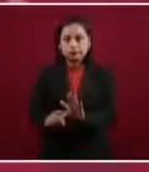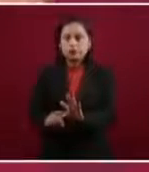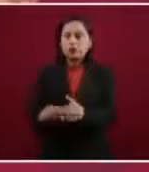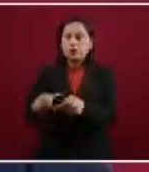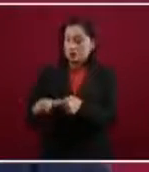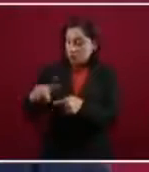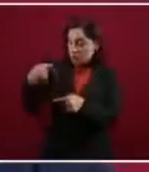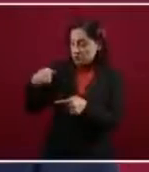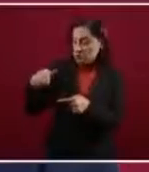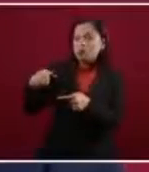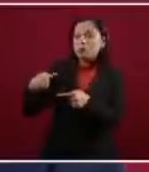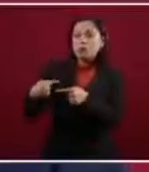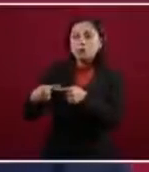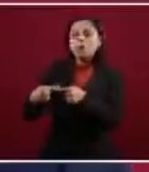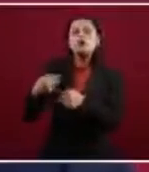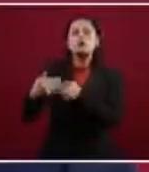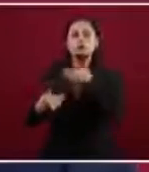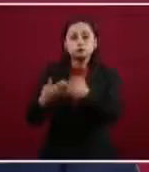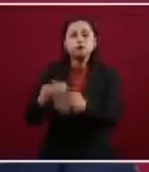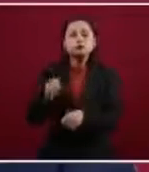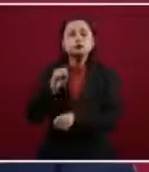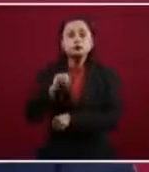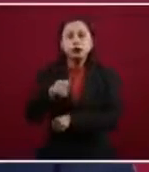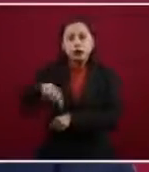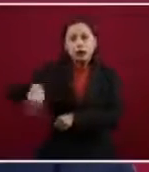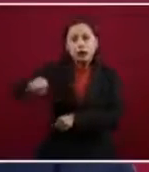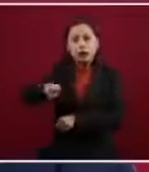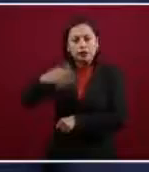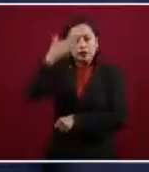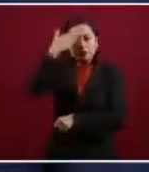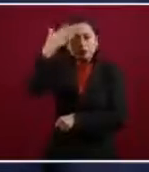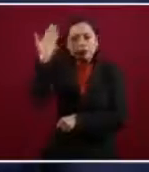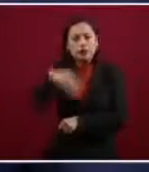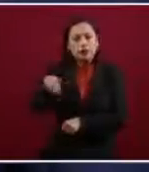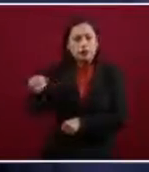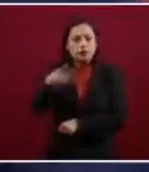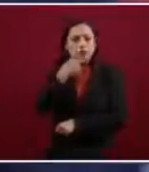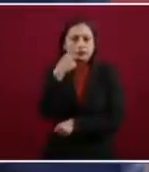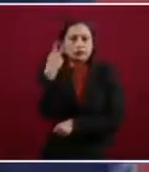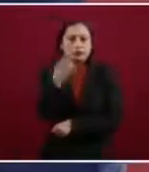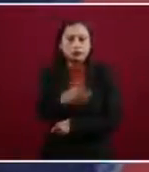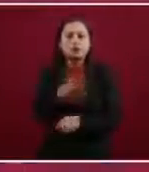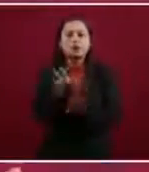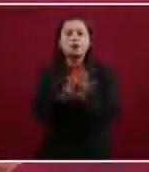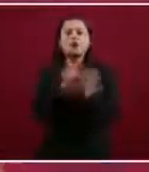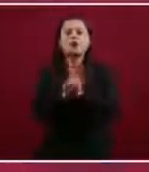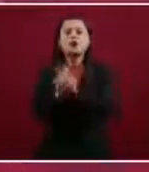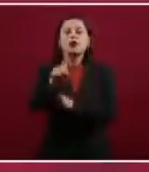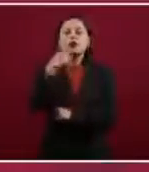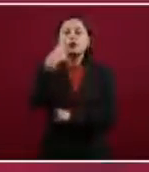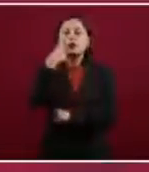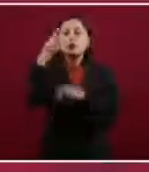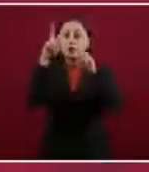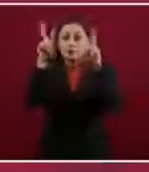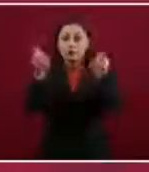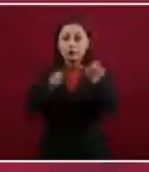y ellos mismos lo reconocen. Por ejemplo, los